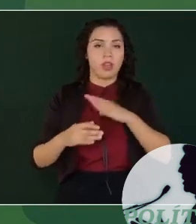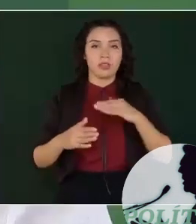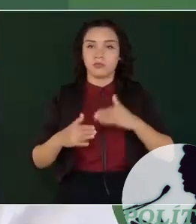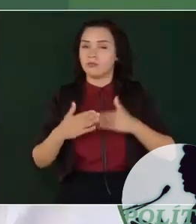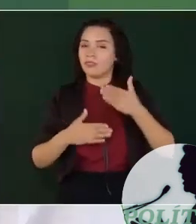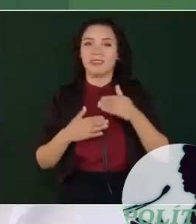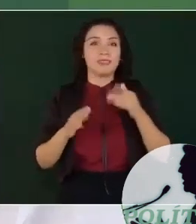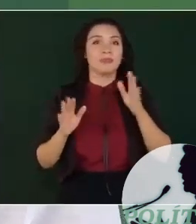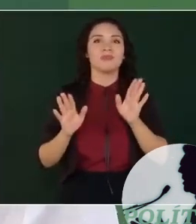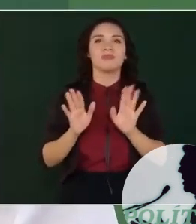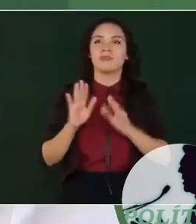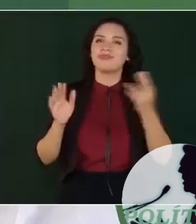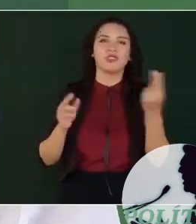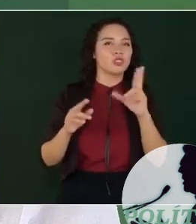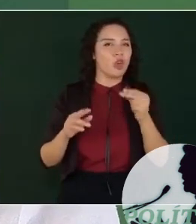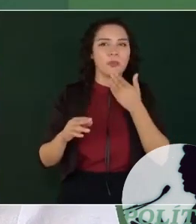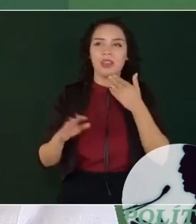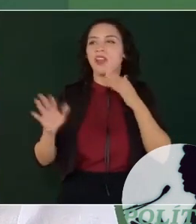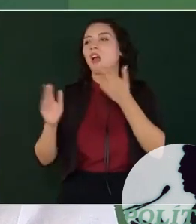Ningún pacto con ningún grupo.